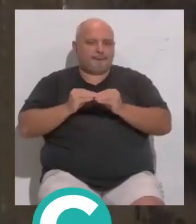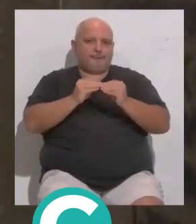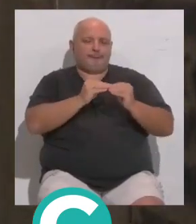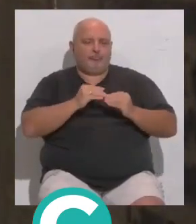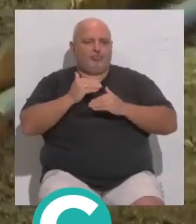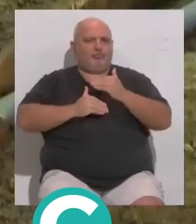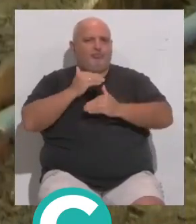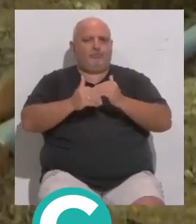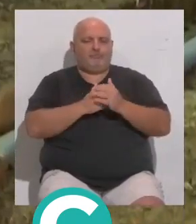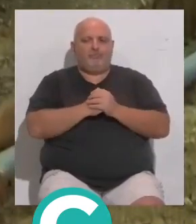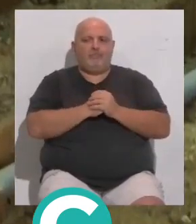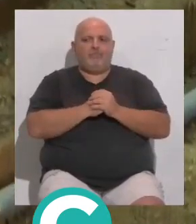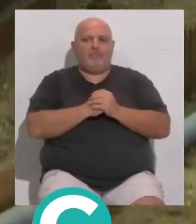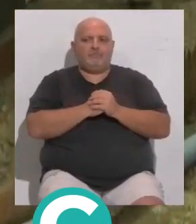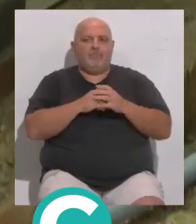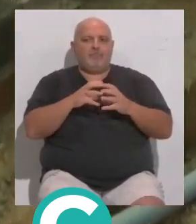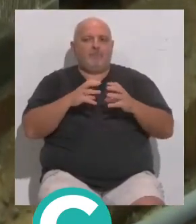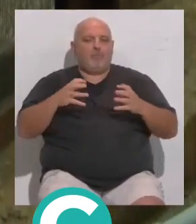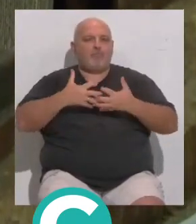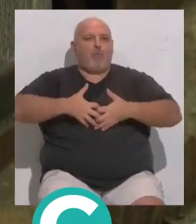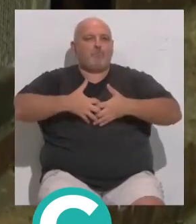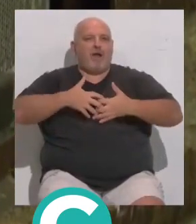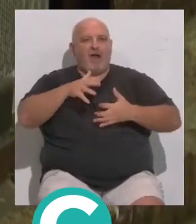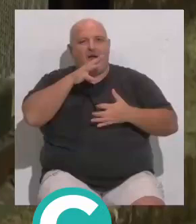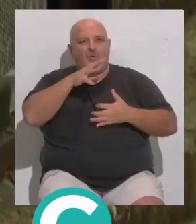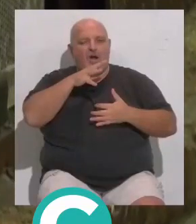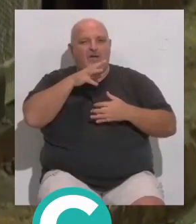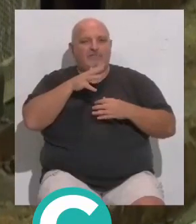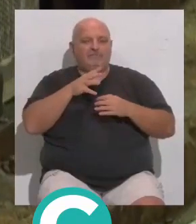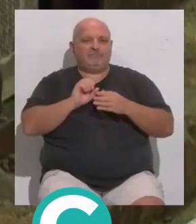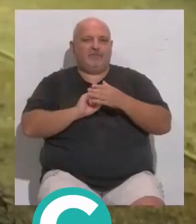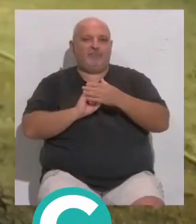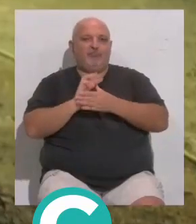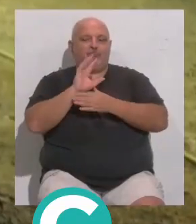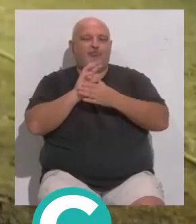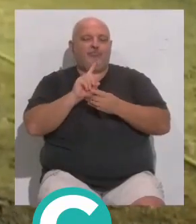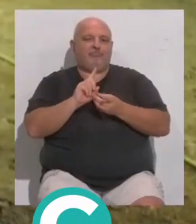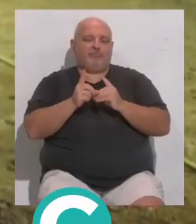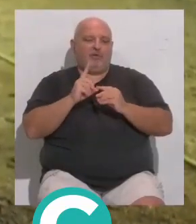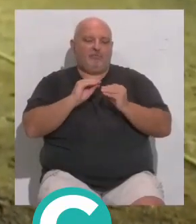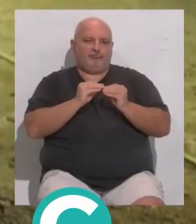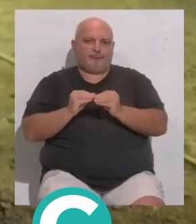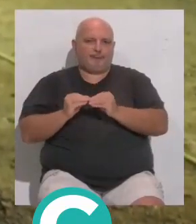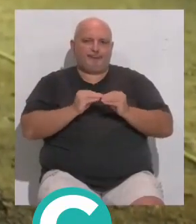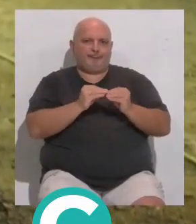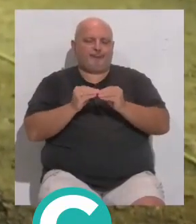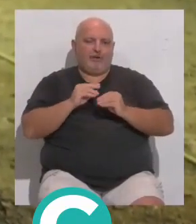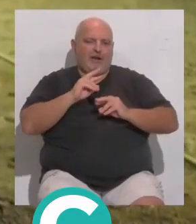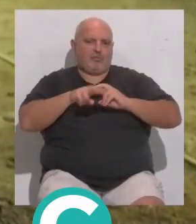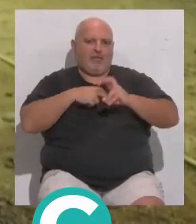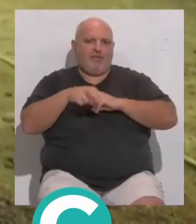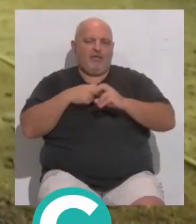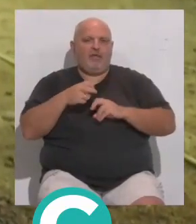fase avanzada. Las bombas hidráulicas que surtían de agua a la fuente serán restauradas. La intención